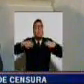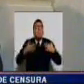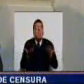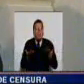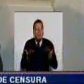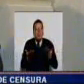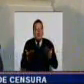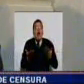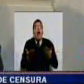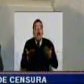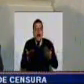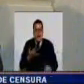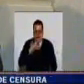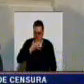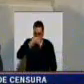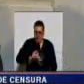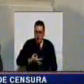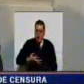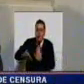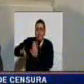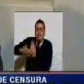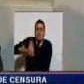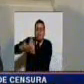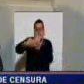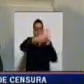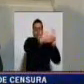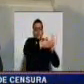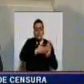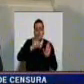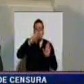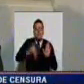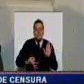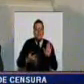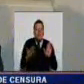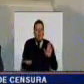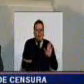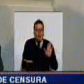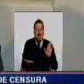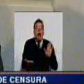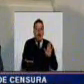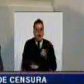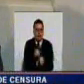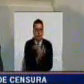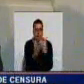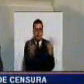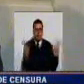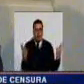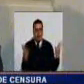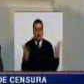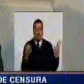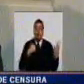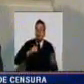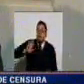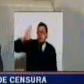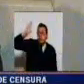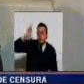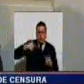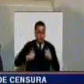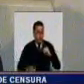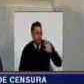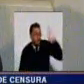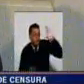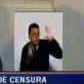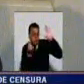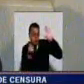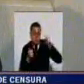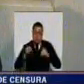de competencia real, con el fin de obtener, a través de la presencia plural de oferentes, una oferta adecuada